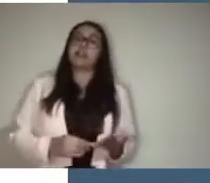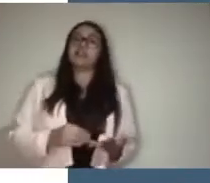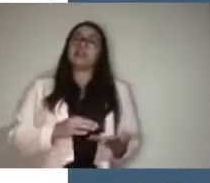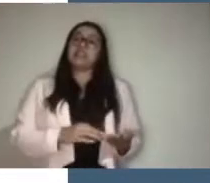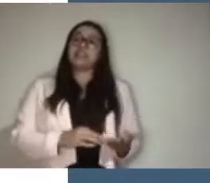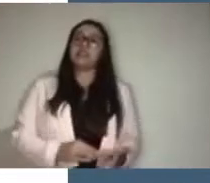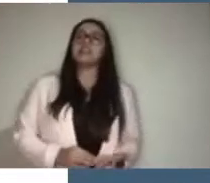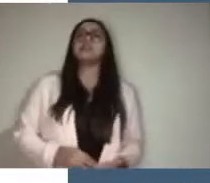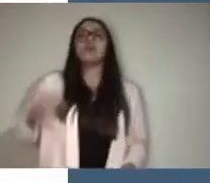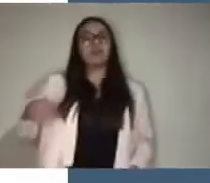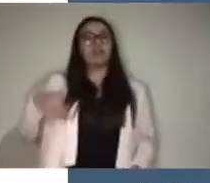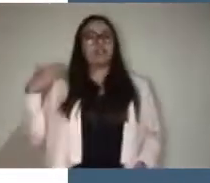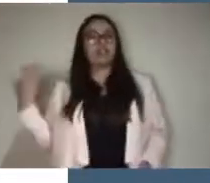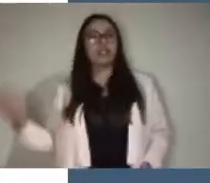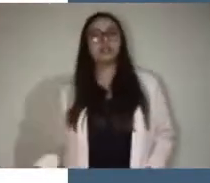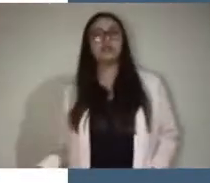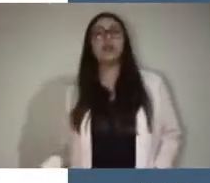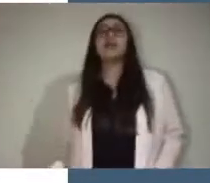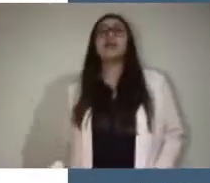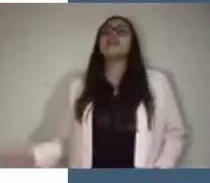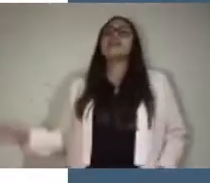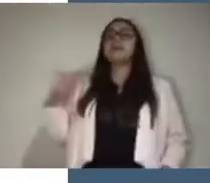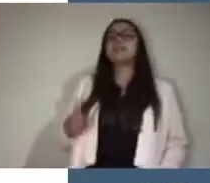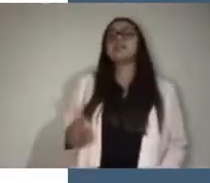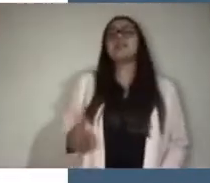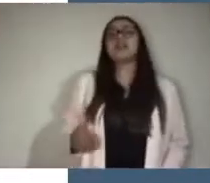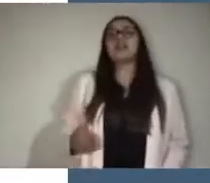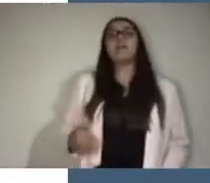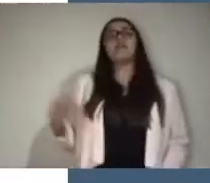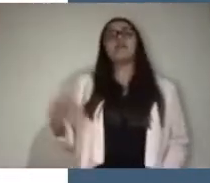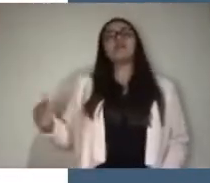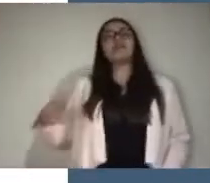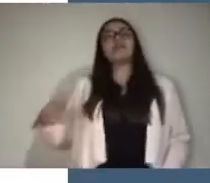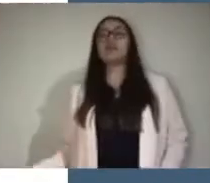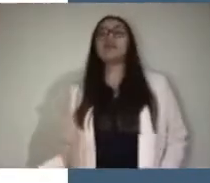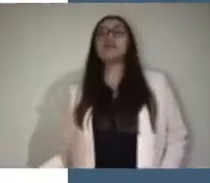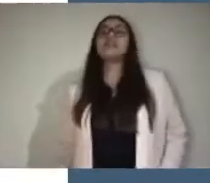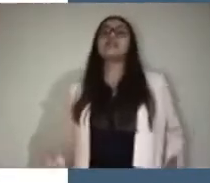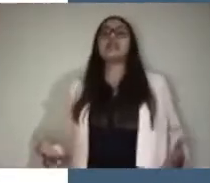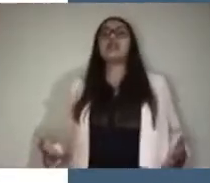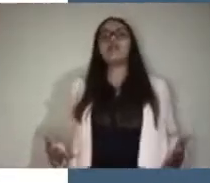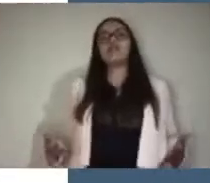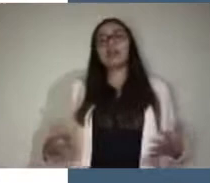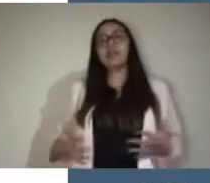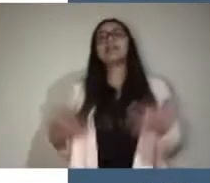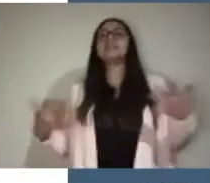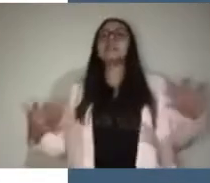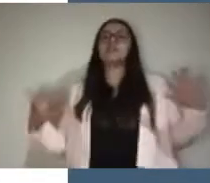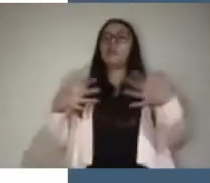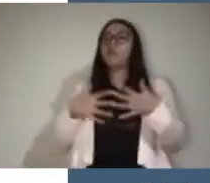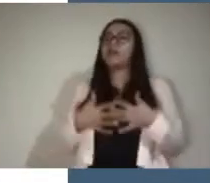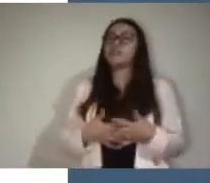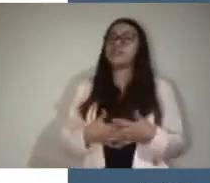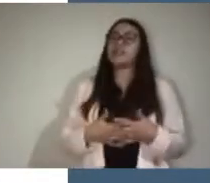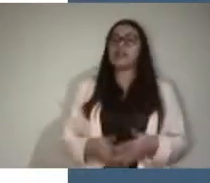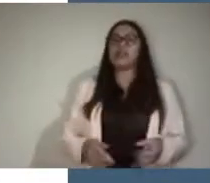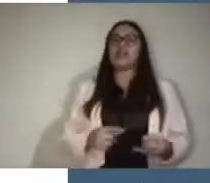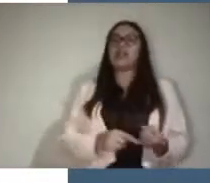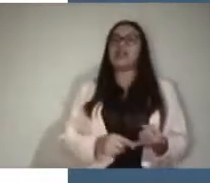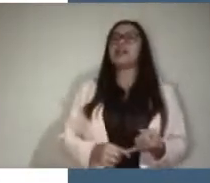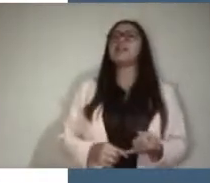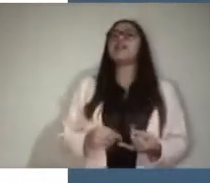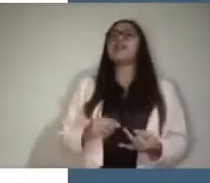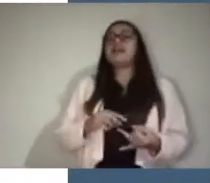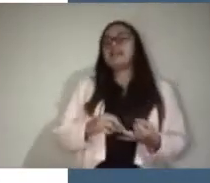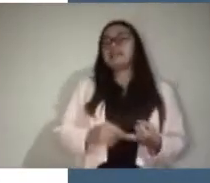3 meses y 6 meses o mayor a 3 años. También se descartaron por los criterios de exclusión y finalmente se hizo un matching mediante